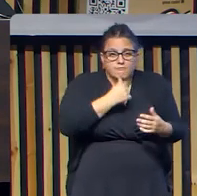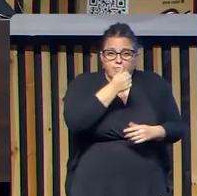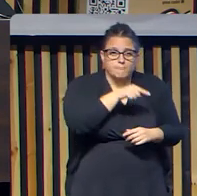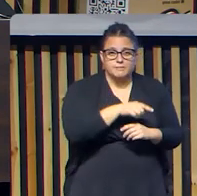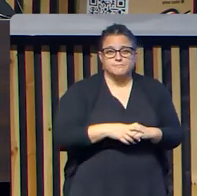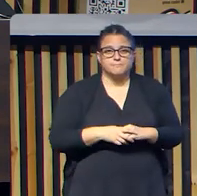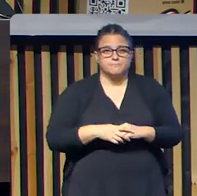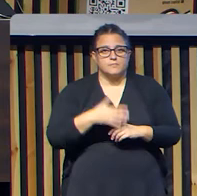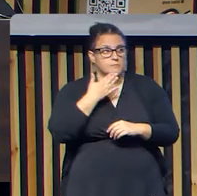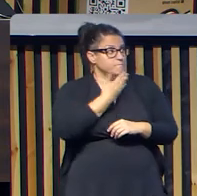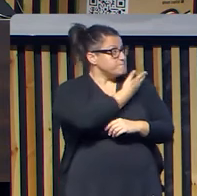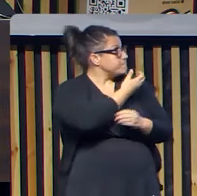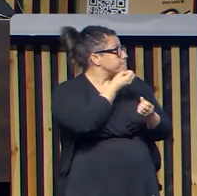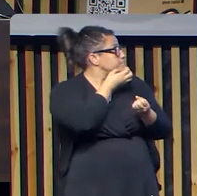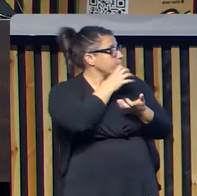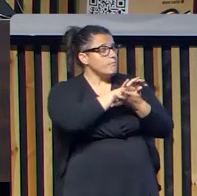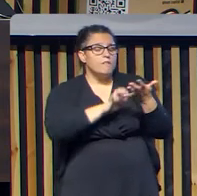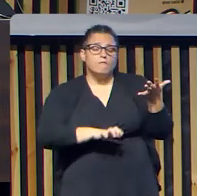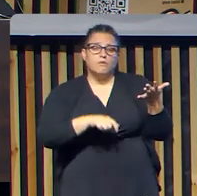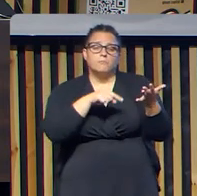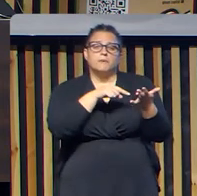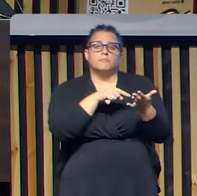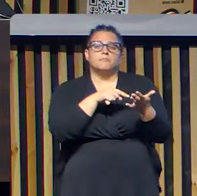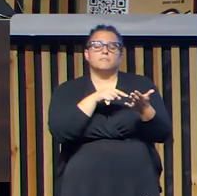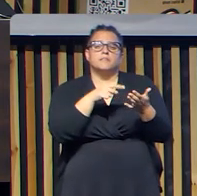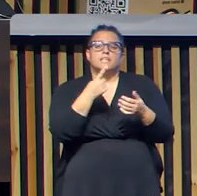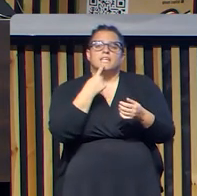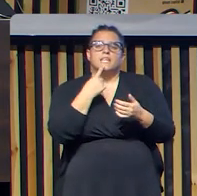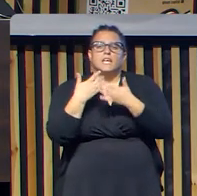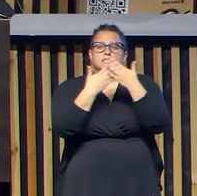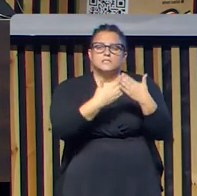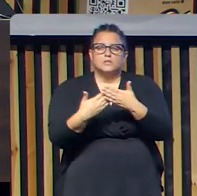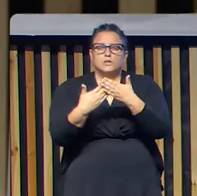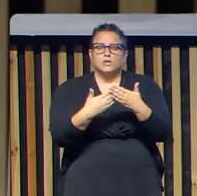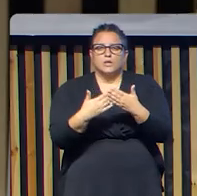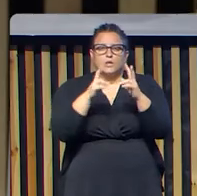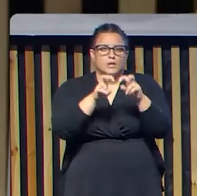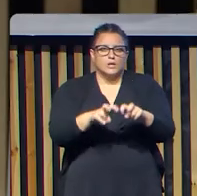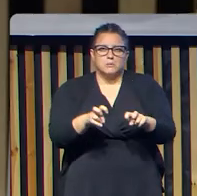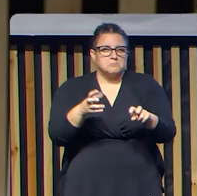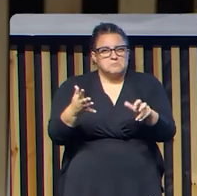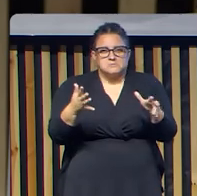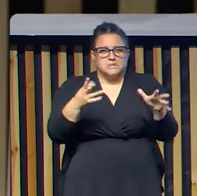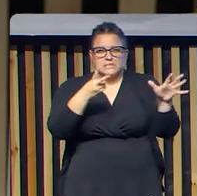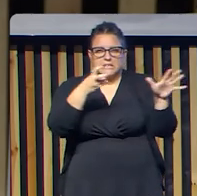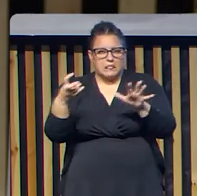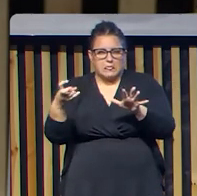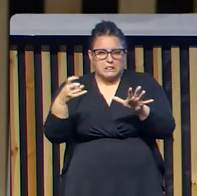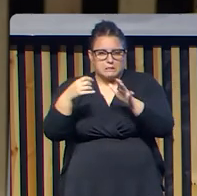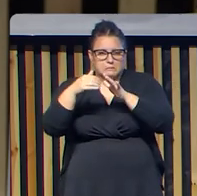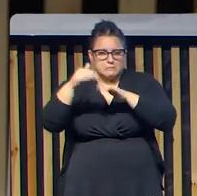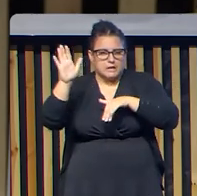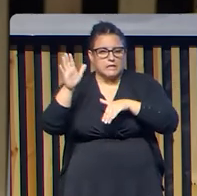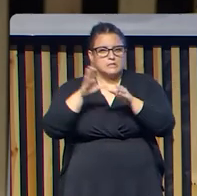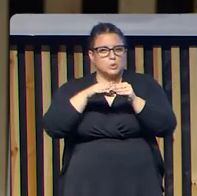consultora de comunicación prodigioso volcán que estudió no sé si fueron 700 y pico documentos administrativos